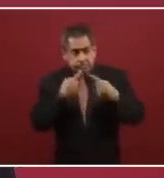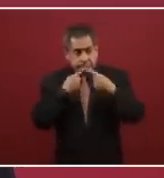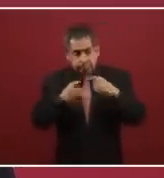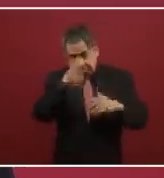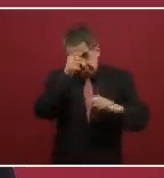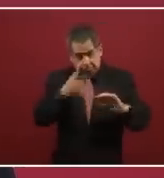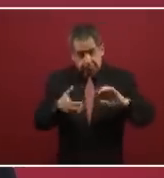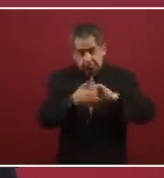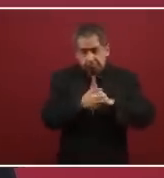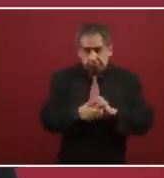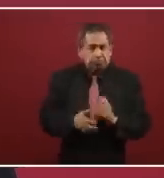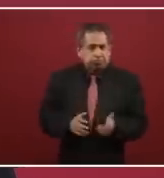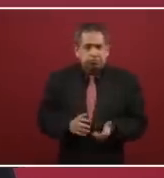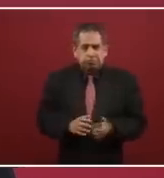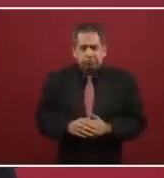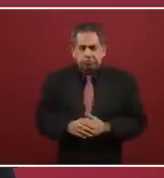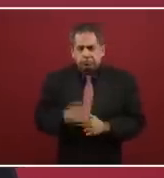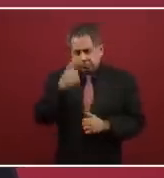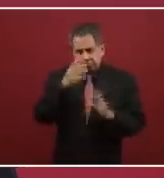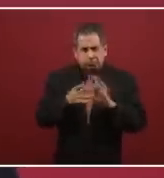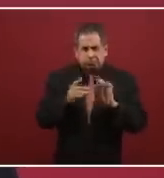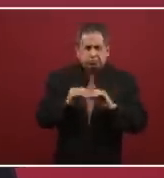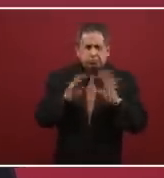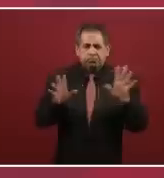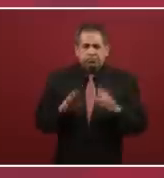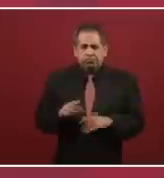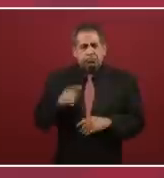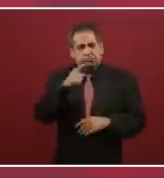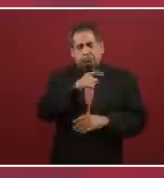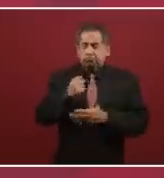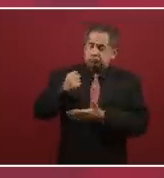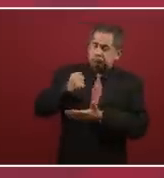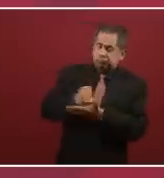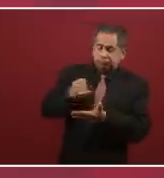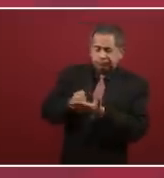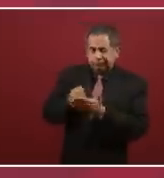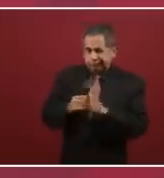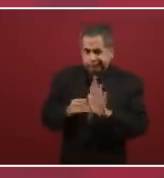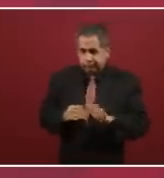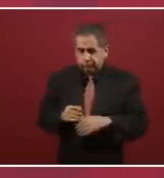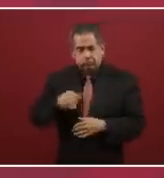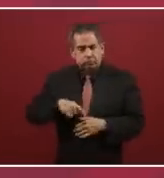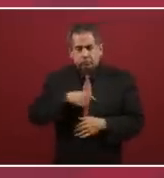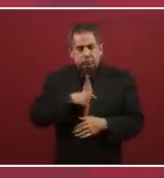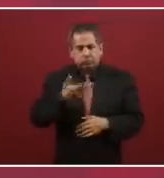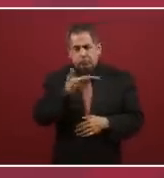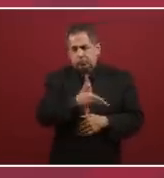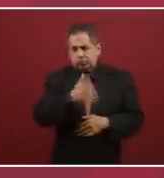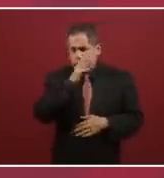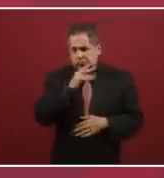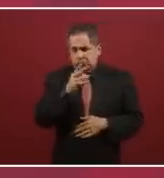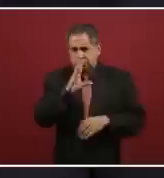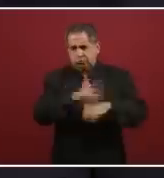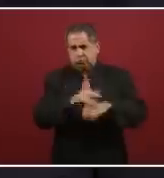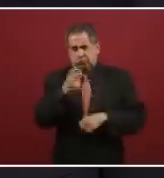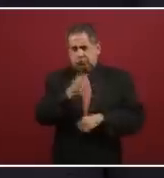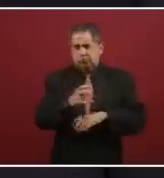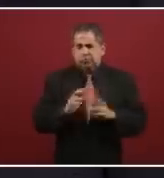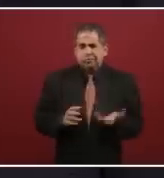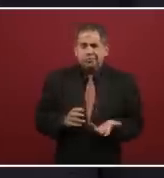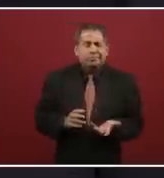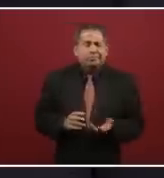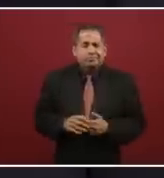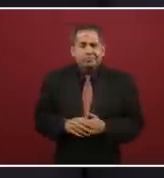acuerdo para evitar que impusieran los aranceles, nosotros no permitimos, es